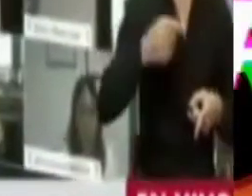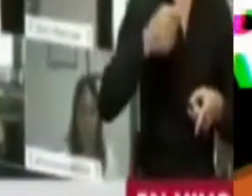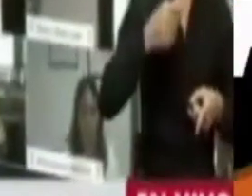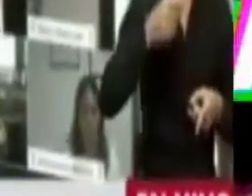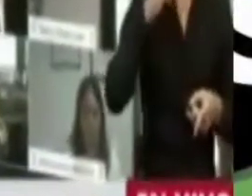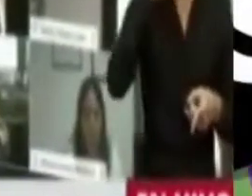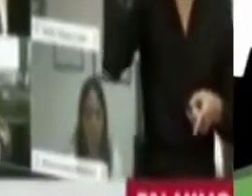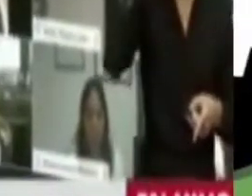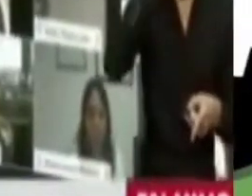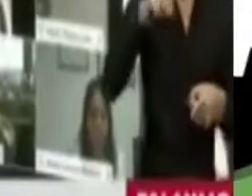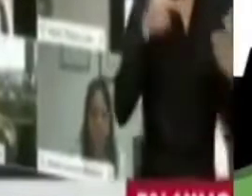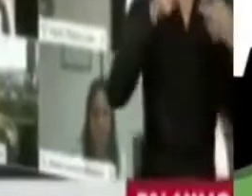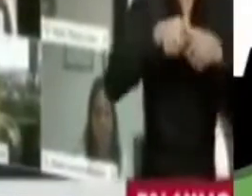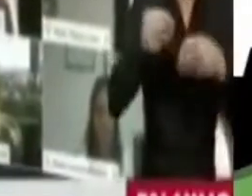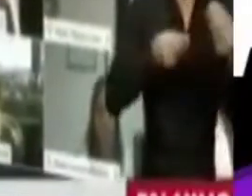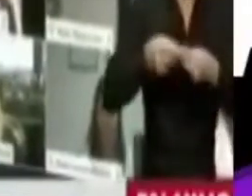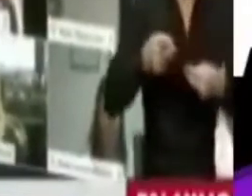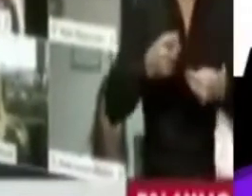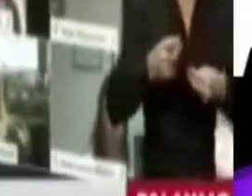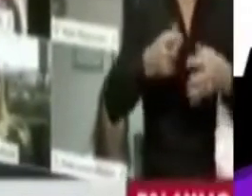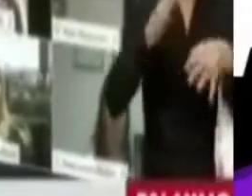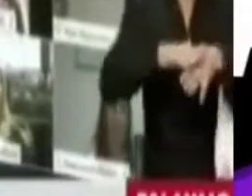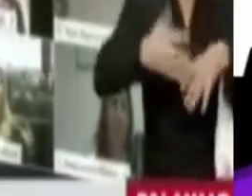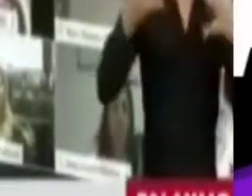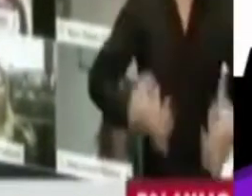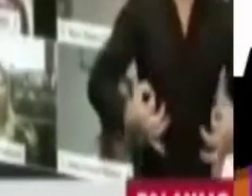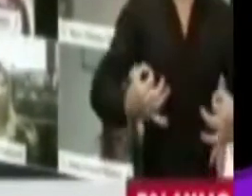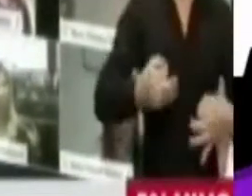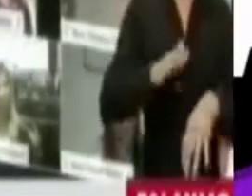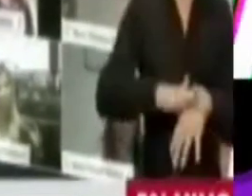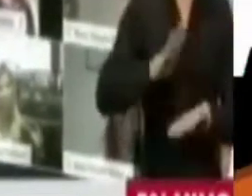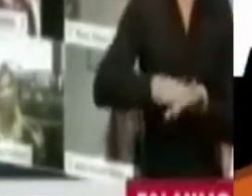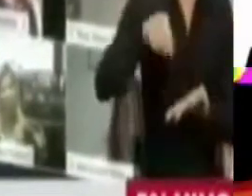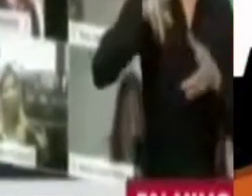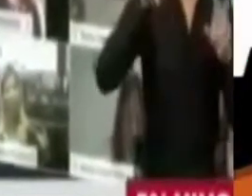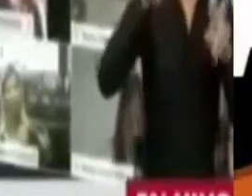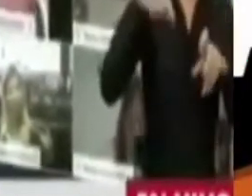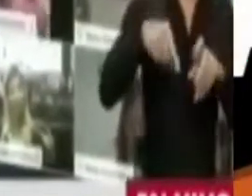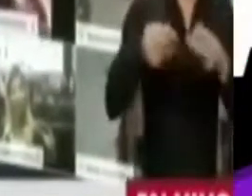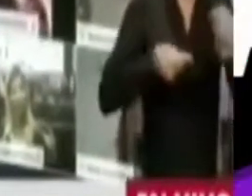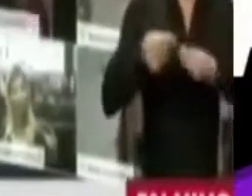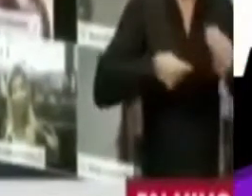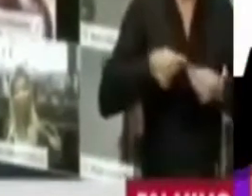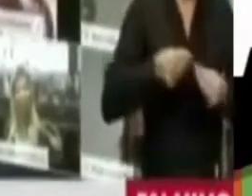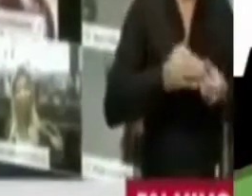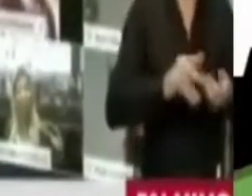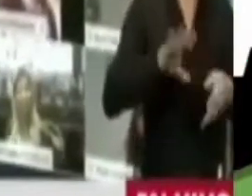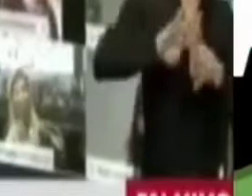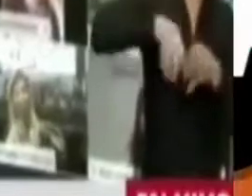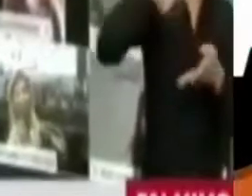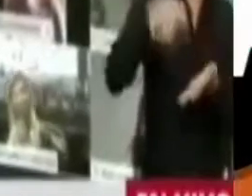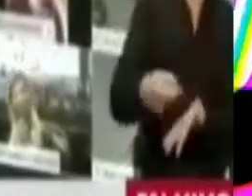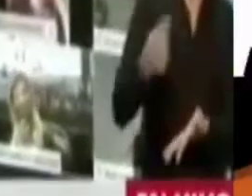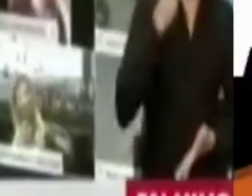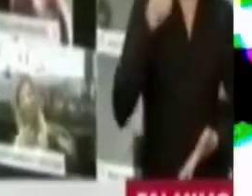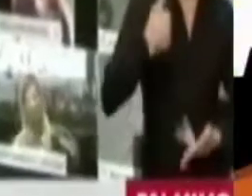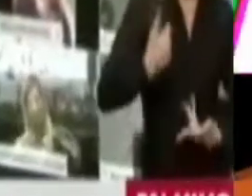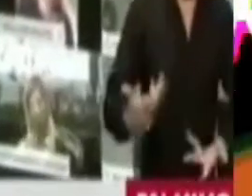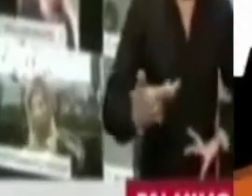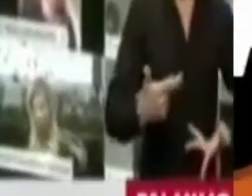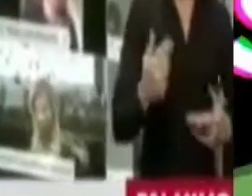qué y con todos los fundamentos no había firmado y no iba a firmar el pacto, y que esa situación era